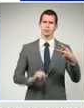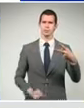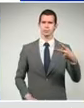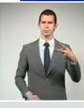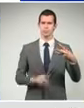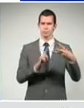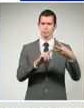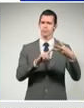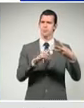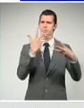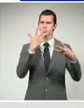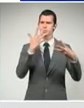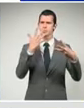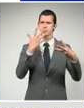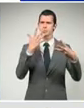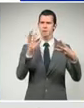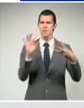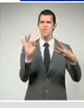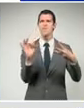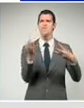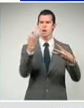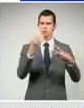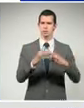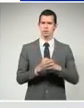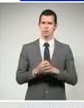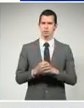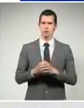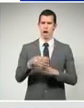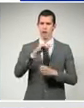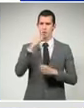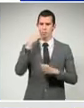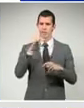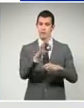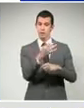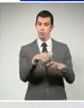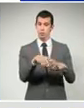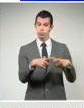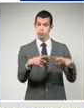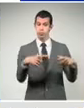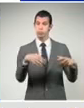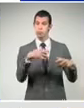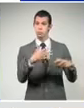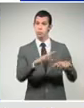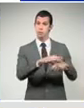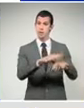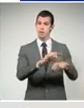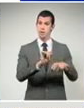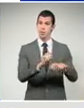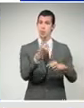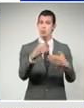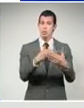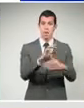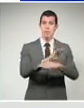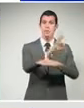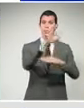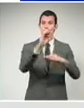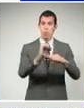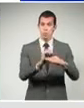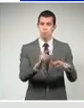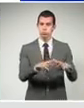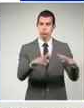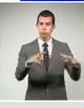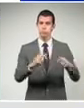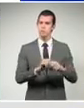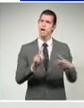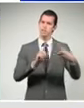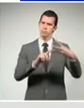Francia, que ayer habíamos visto el incremento que había tenido de casos en un día, queda en un tercer